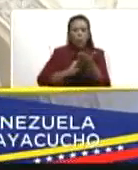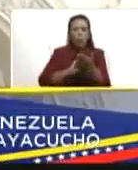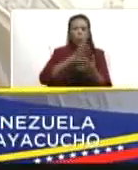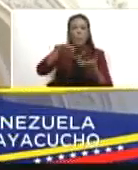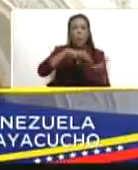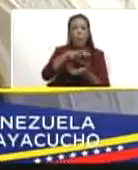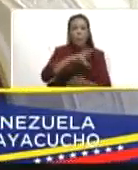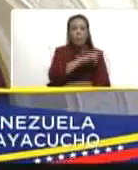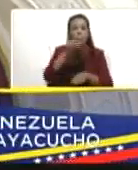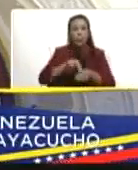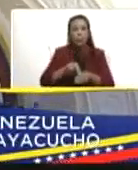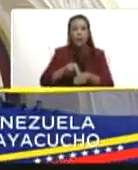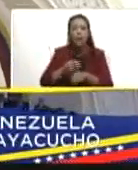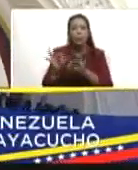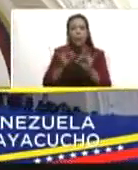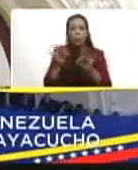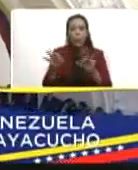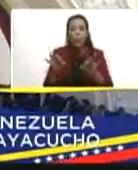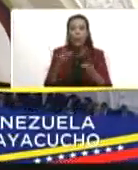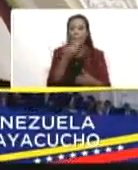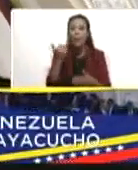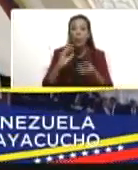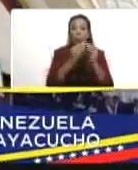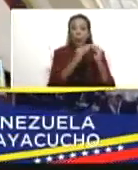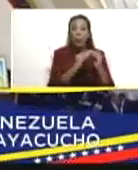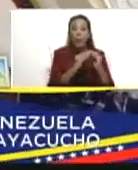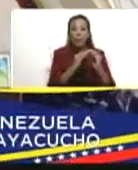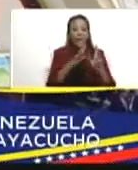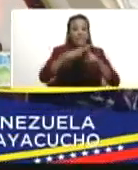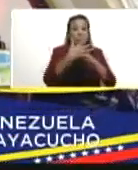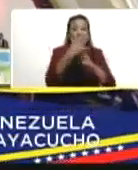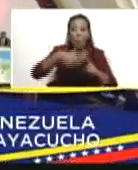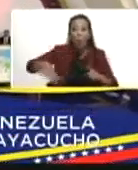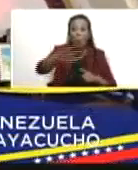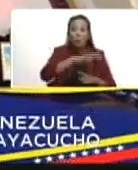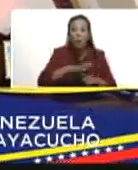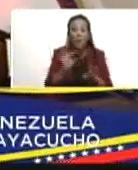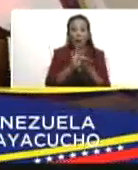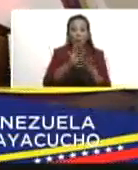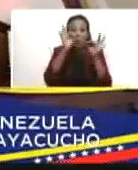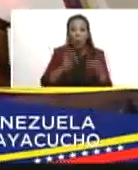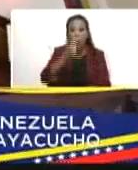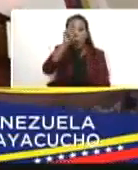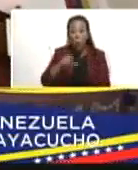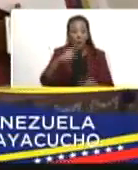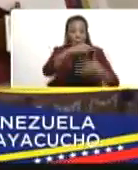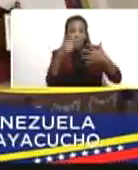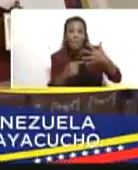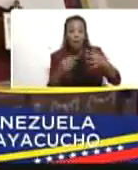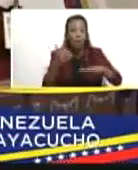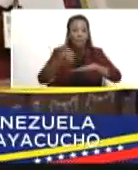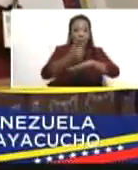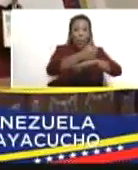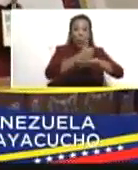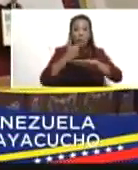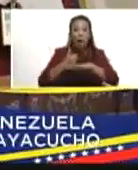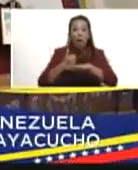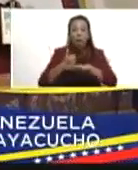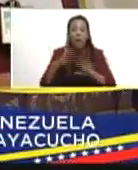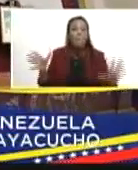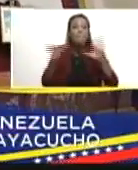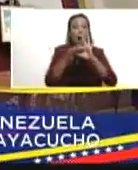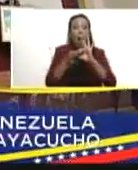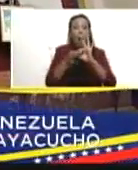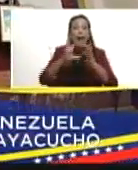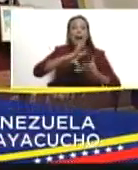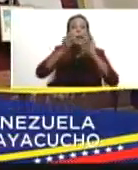problemas nacionales en el mejoramiento de las condiciones para funcionar todos los niveles de gobierno bajo una bandera común